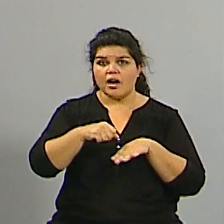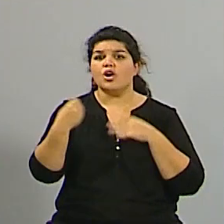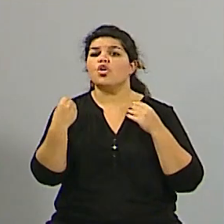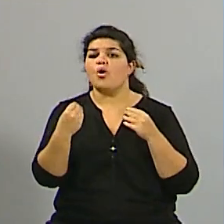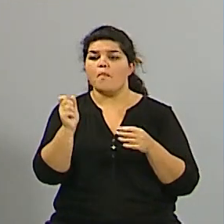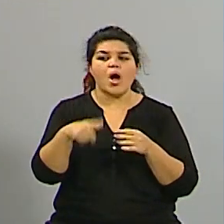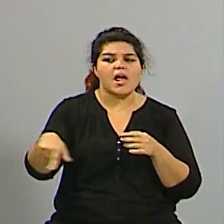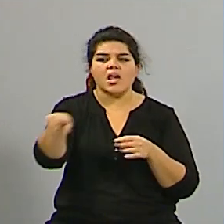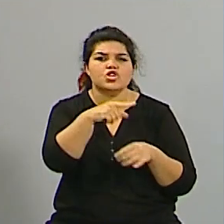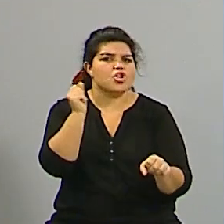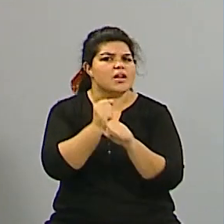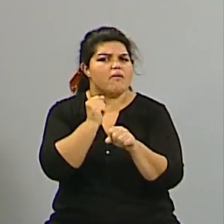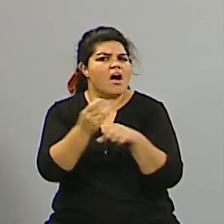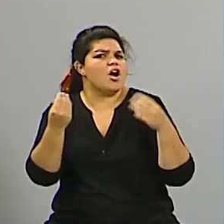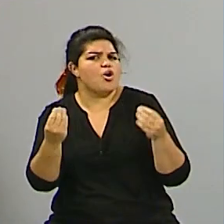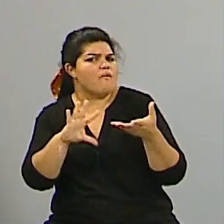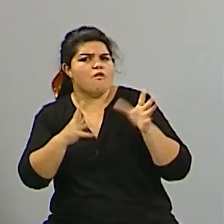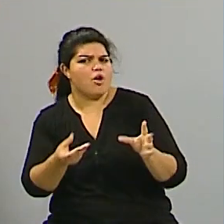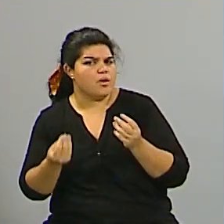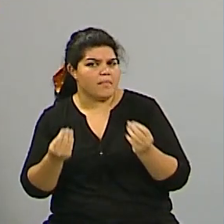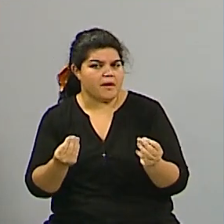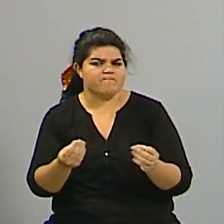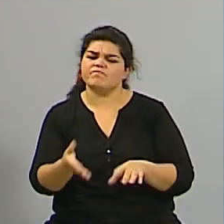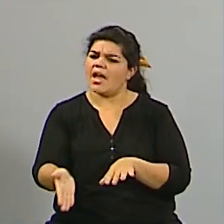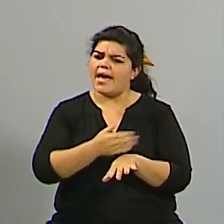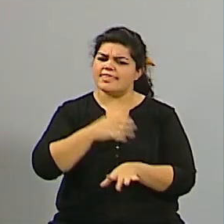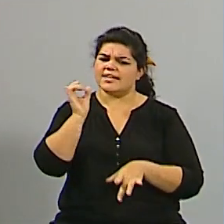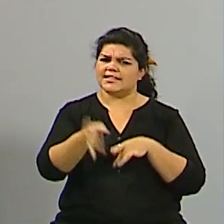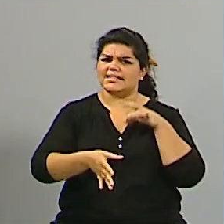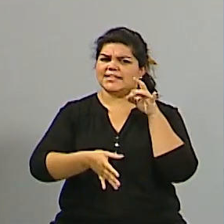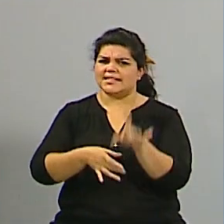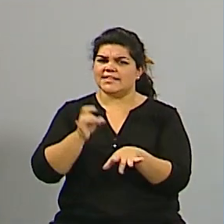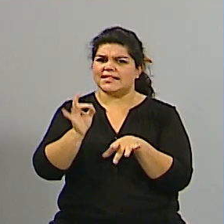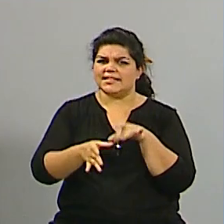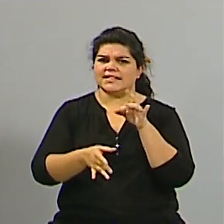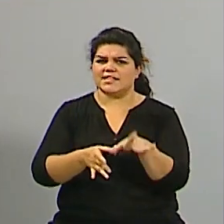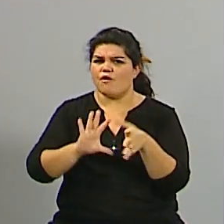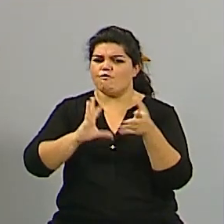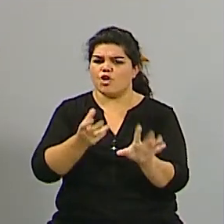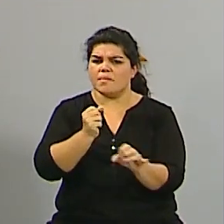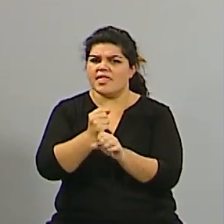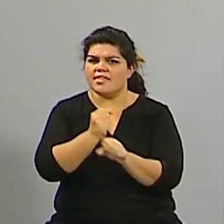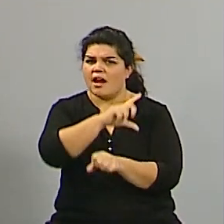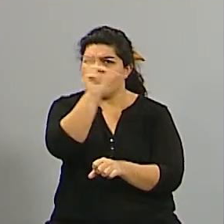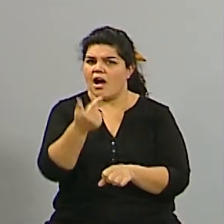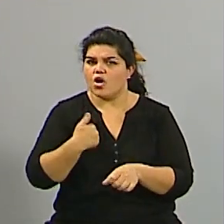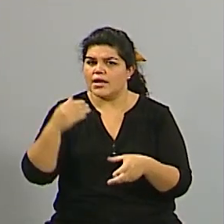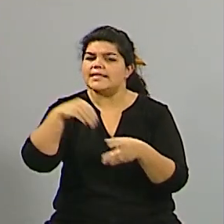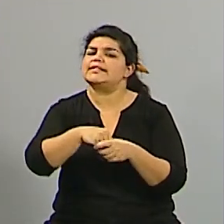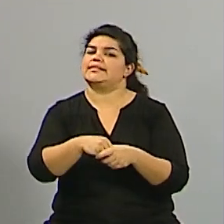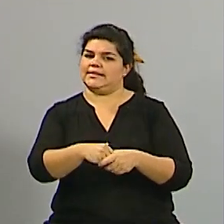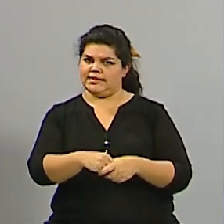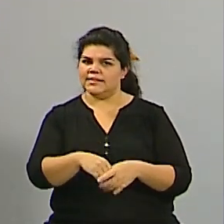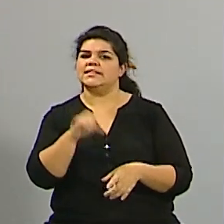de este tema porque desde hace un tiempo se viene cuestionando cómo es el sistema de trabajo en nuestro país, cuál es la